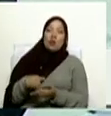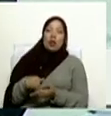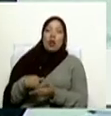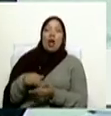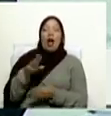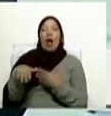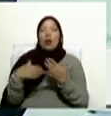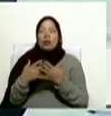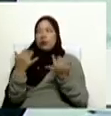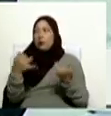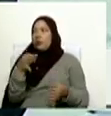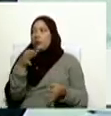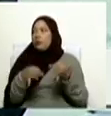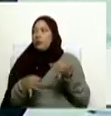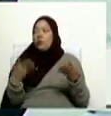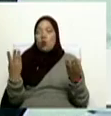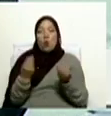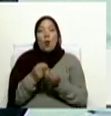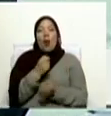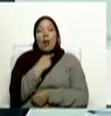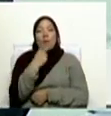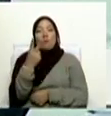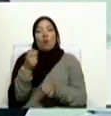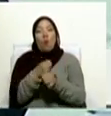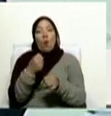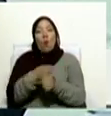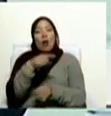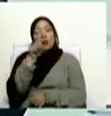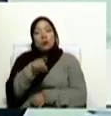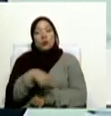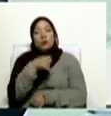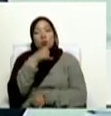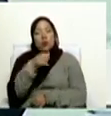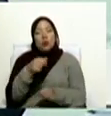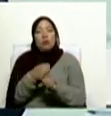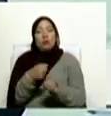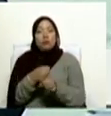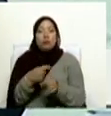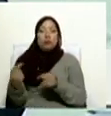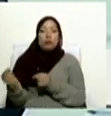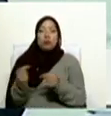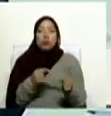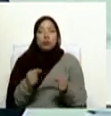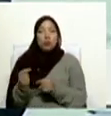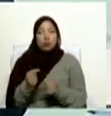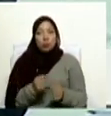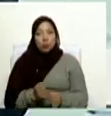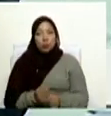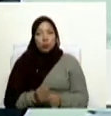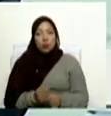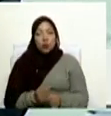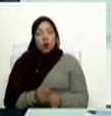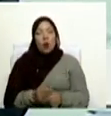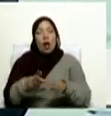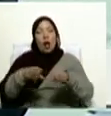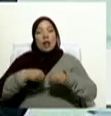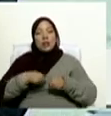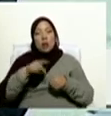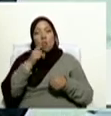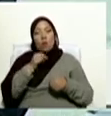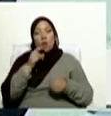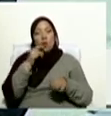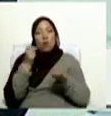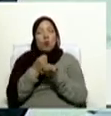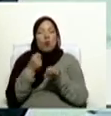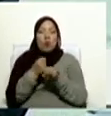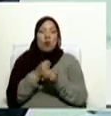parciales con una sola cosa como diría el gran escritor Enrique Bernardo Núñez haer parciales por nuestro